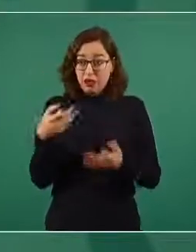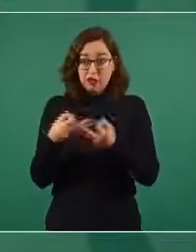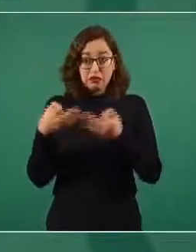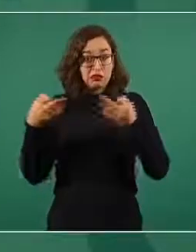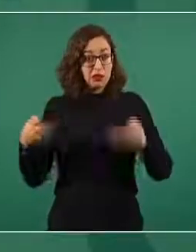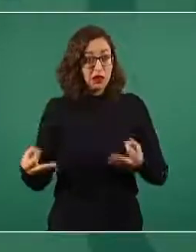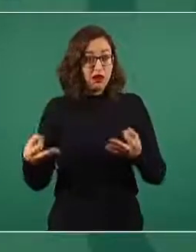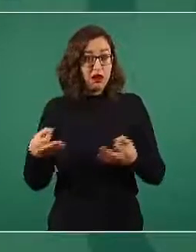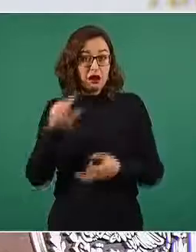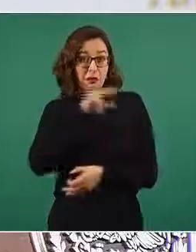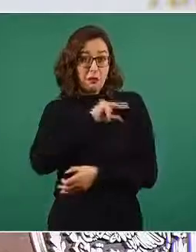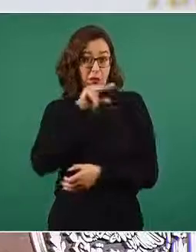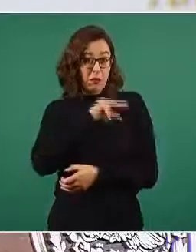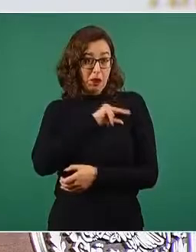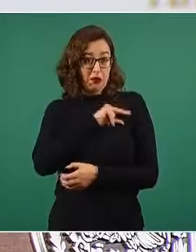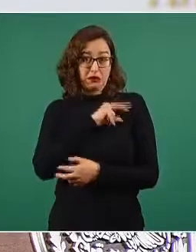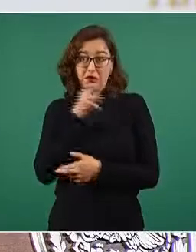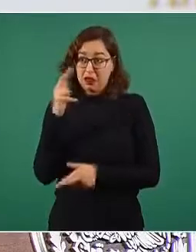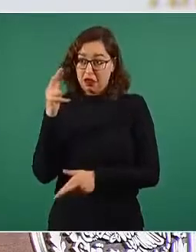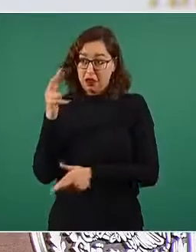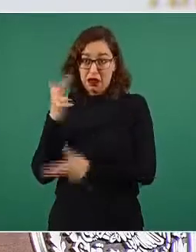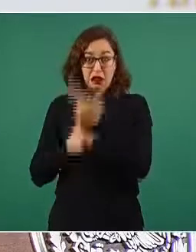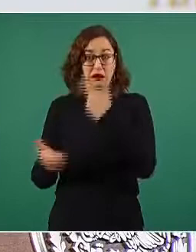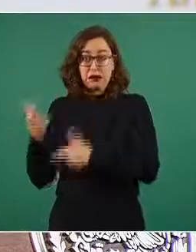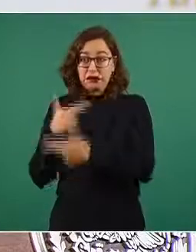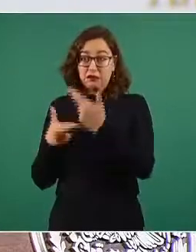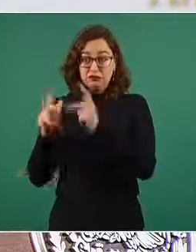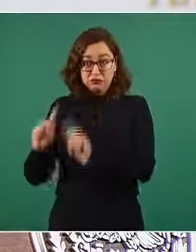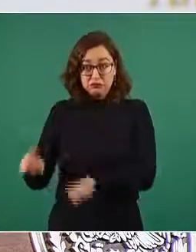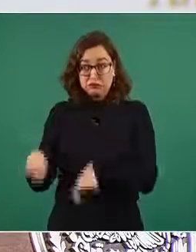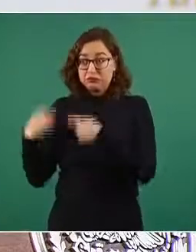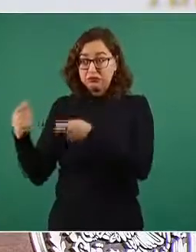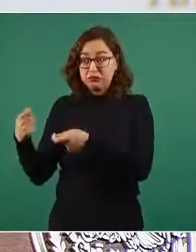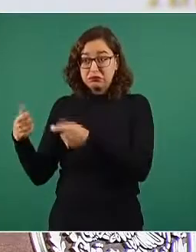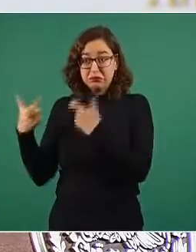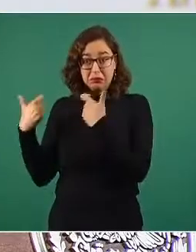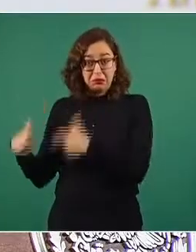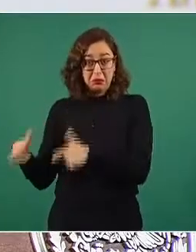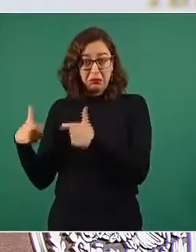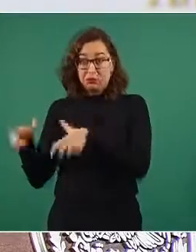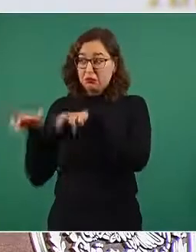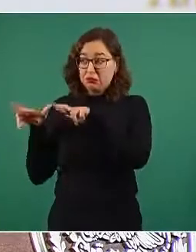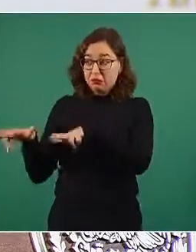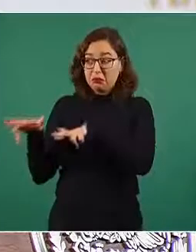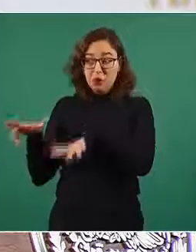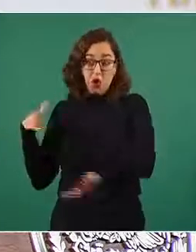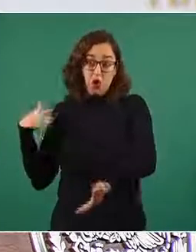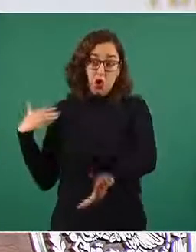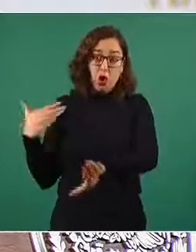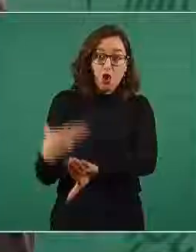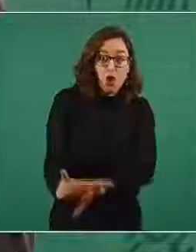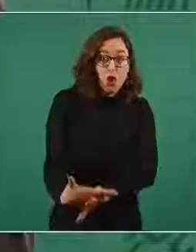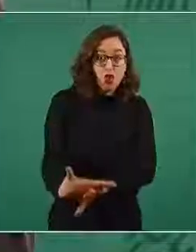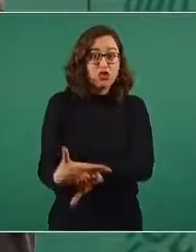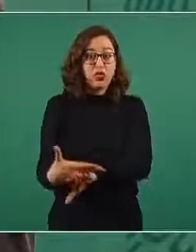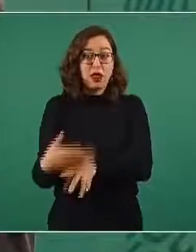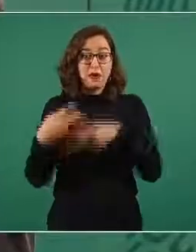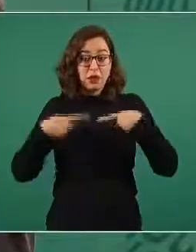tierra a esta caudalada compañía en contra de sus